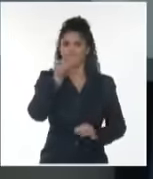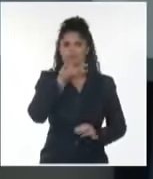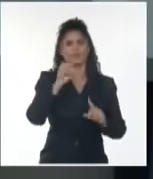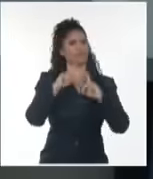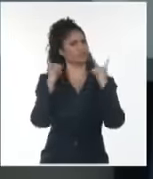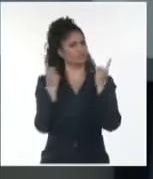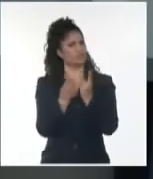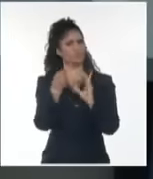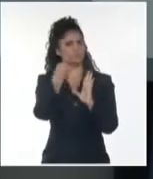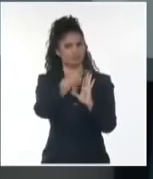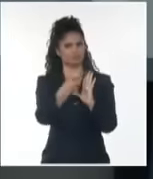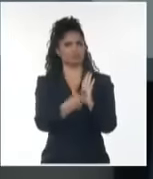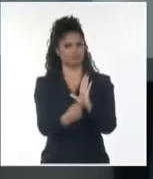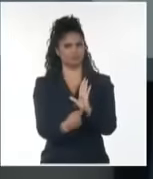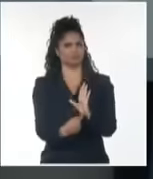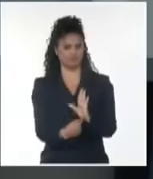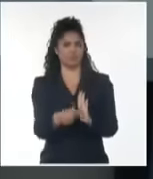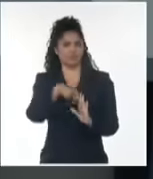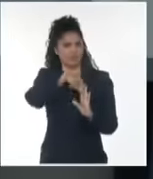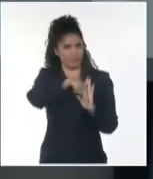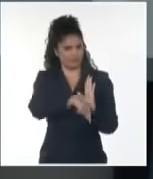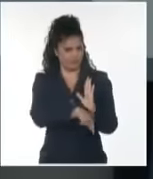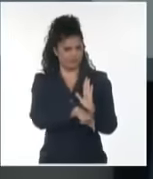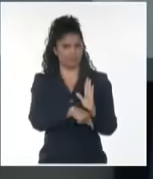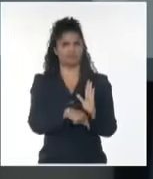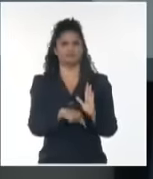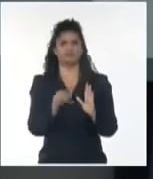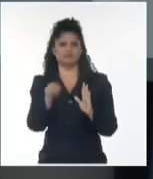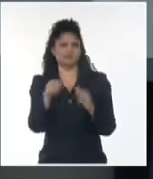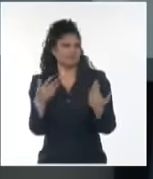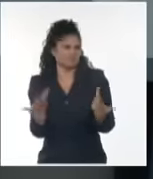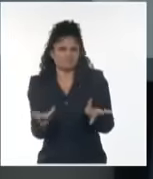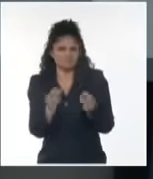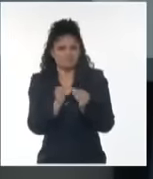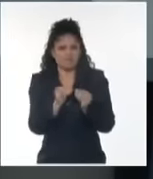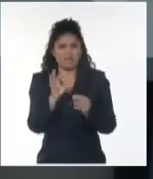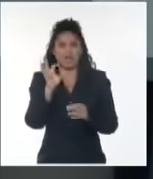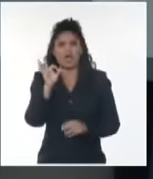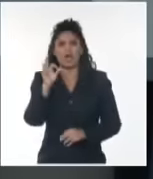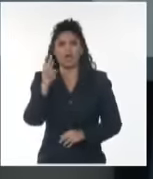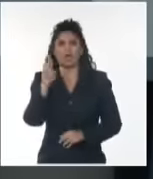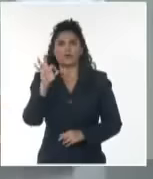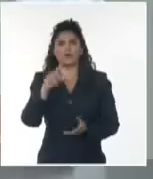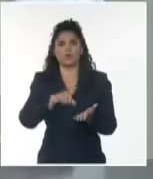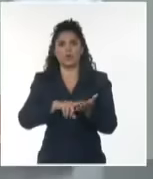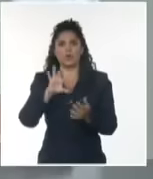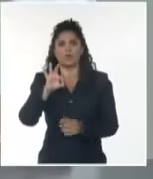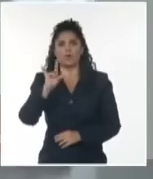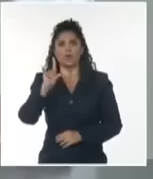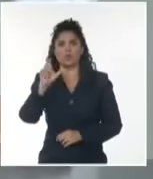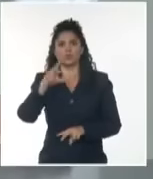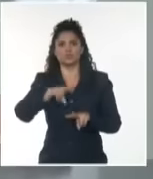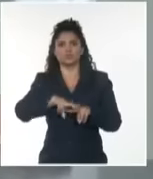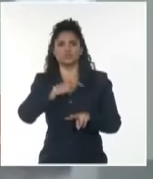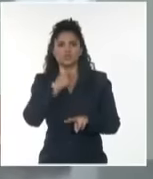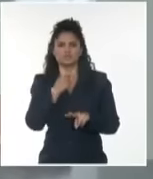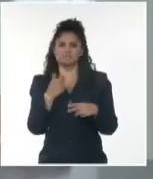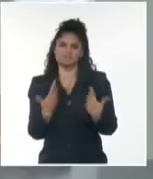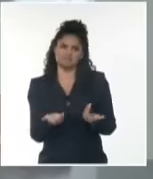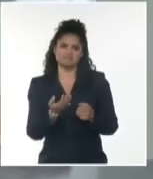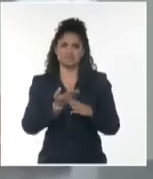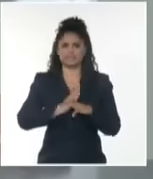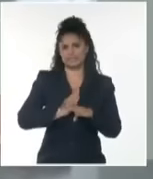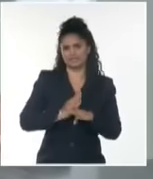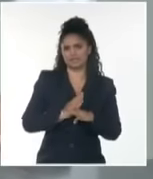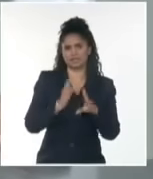la información. Y vamos a profundizar en ello. ¿Qué es específicamente el Oropouche? ¿De qué virus estamos hablando? Bueno, muchas gracias y buenas tardes